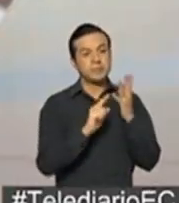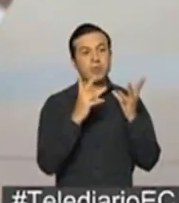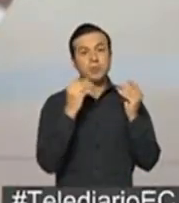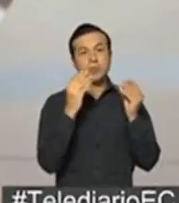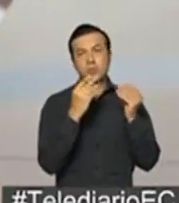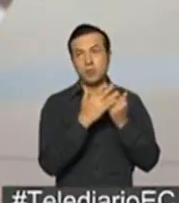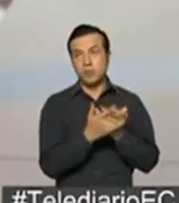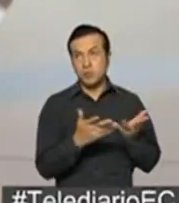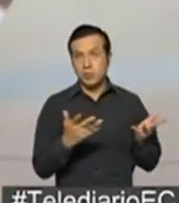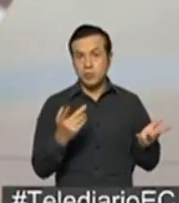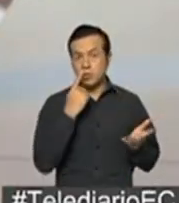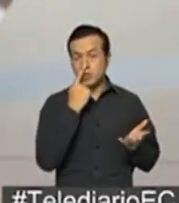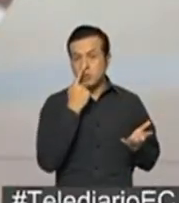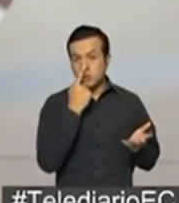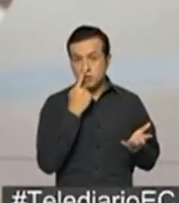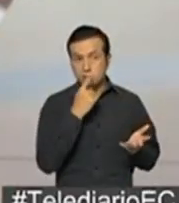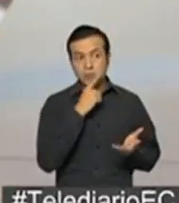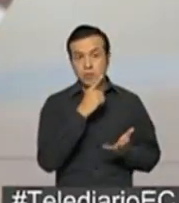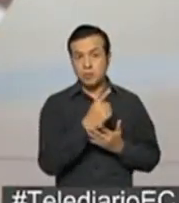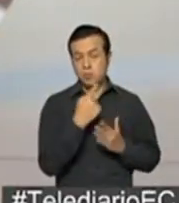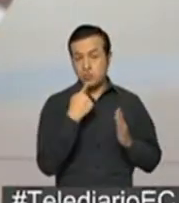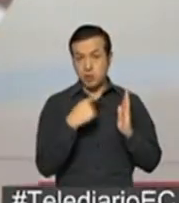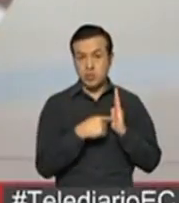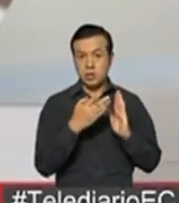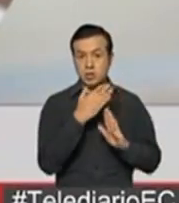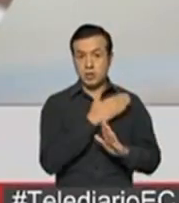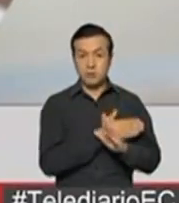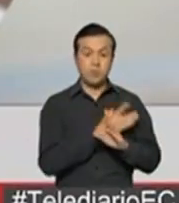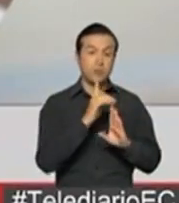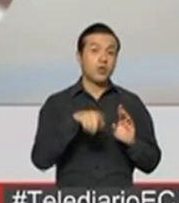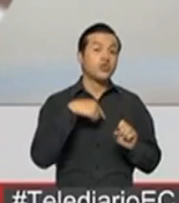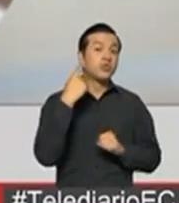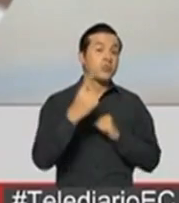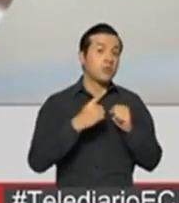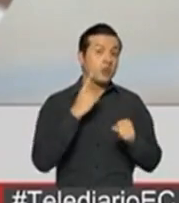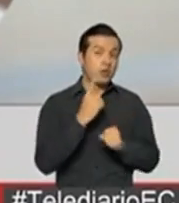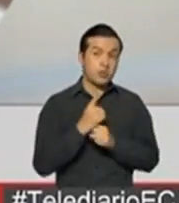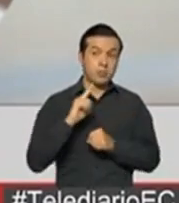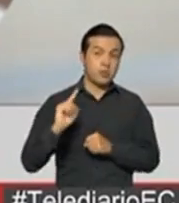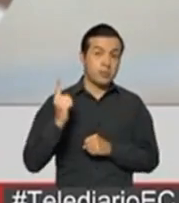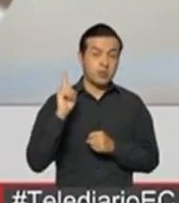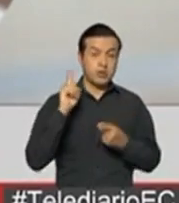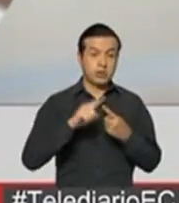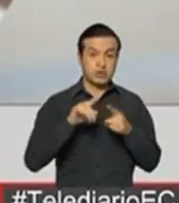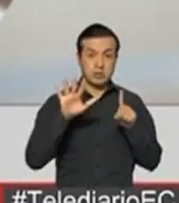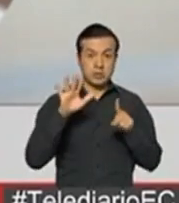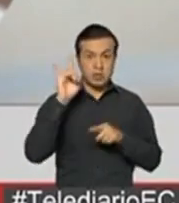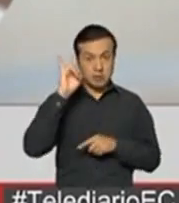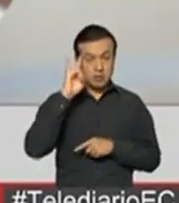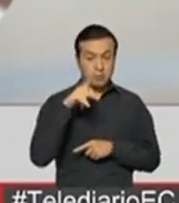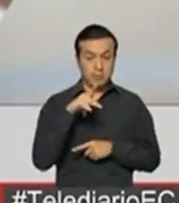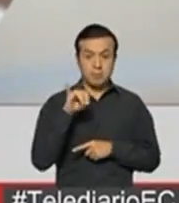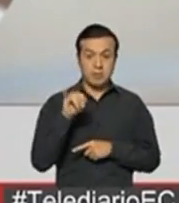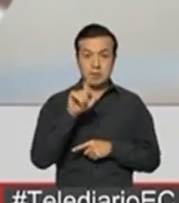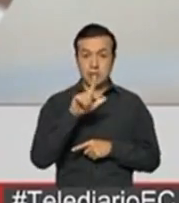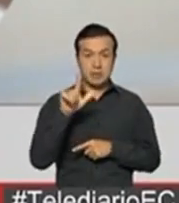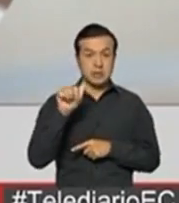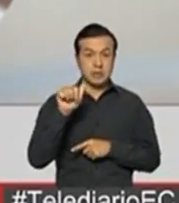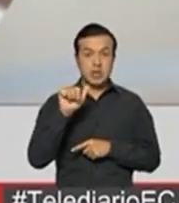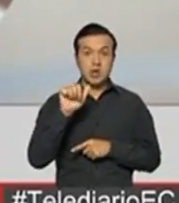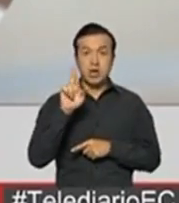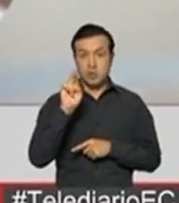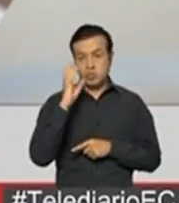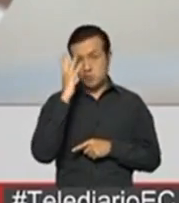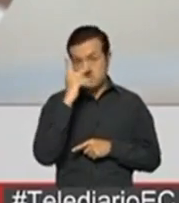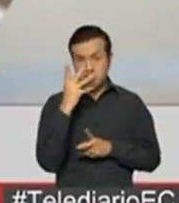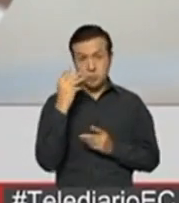tantas cosas interesantes. Por ejemplo, los primeros días del próximo año, del primero al 6, tenemos la Diablada de Píllaro, que es muy